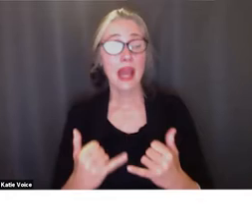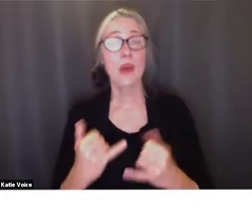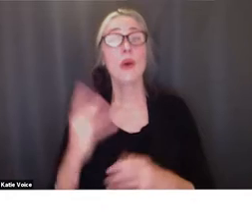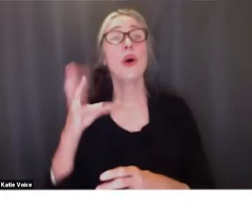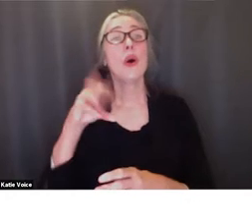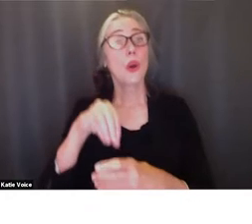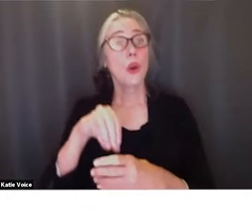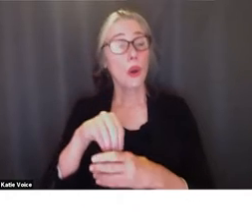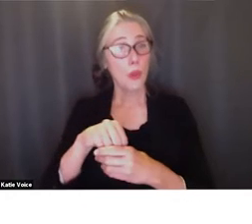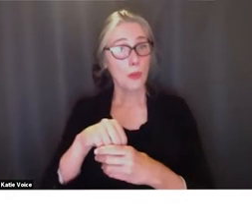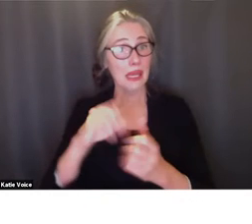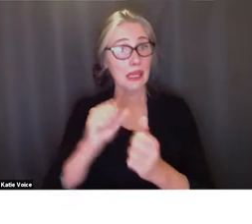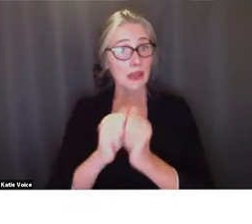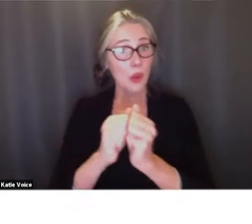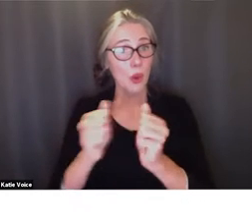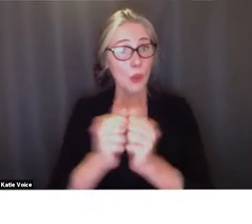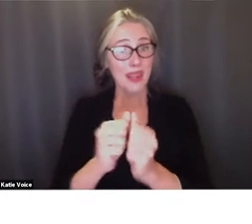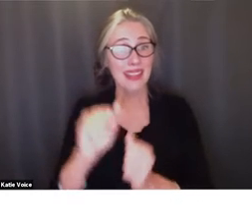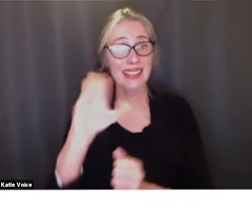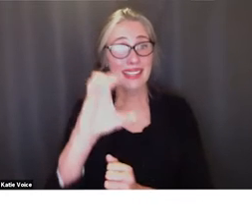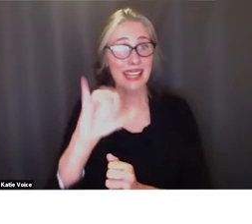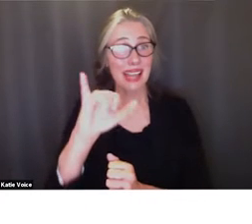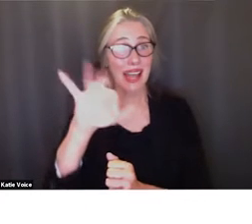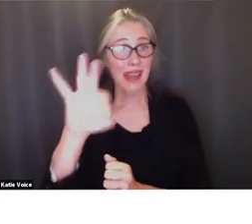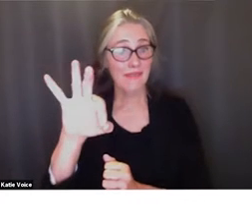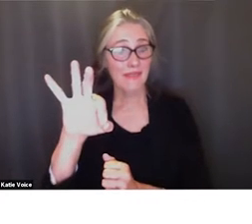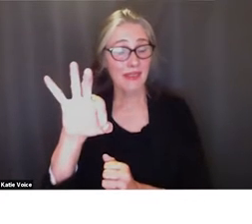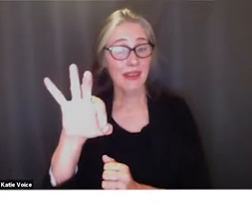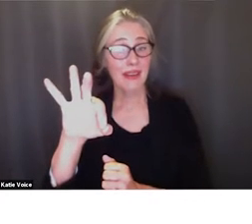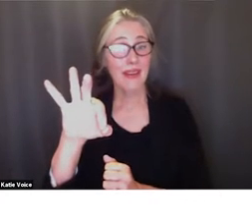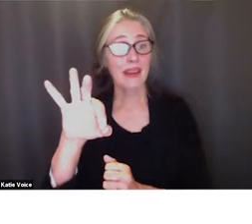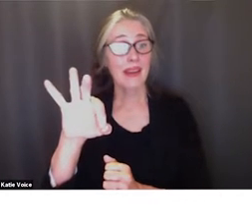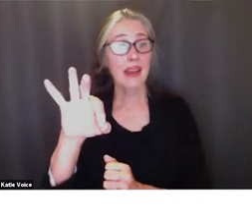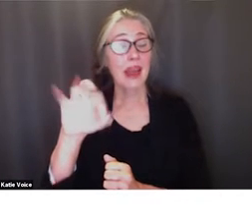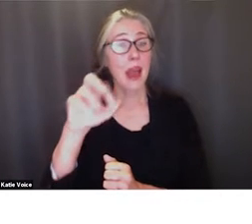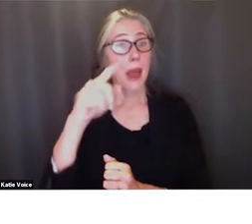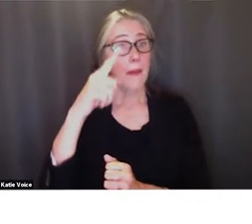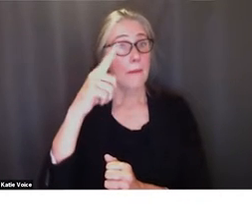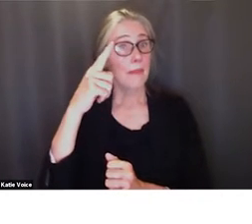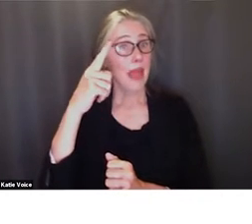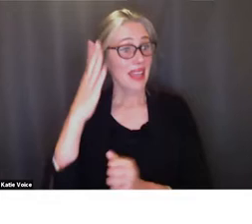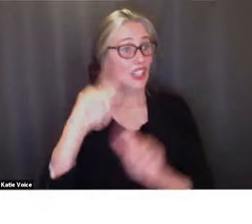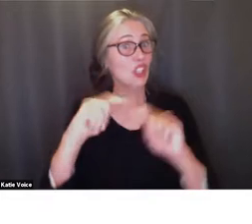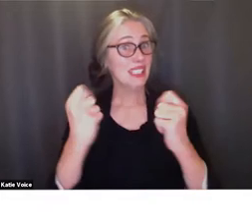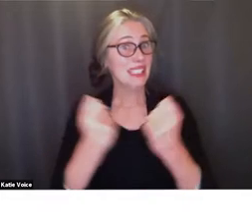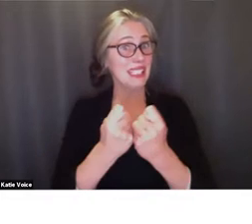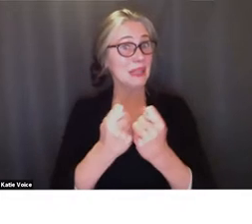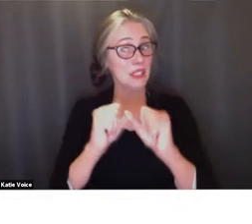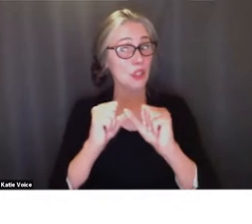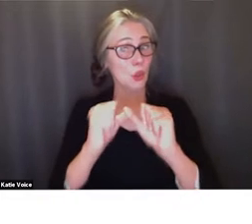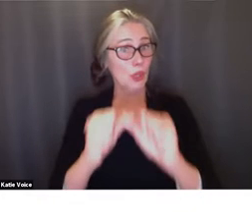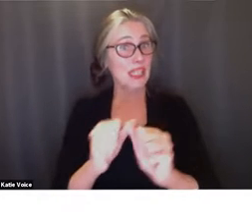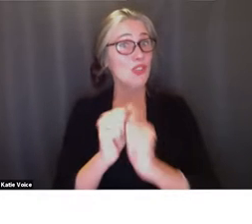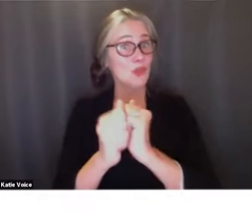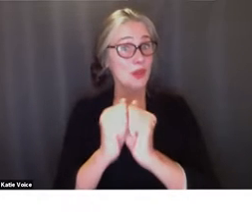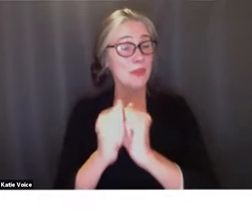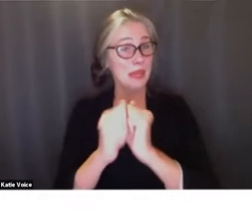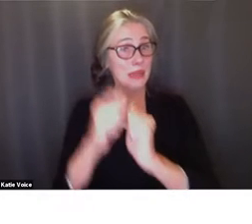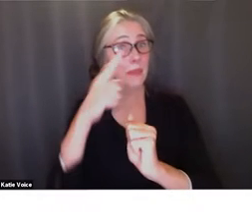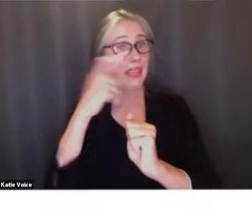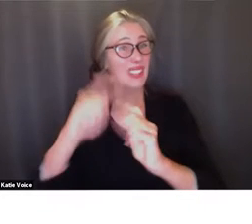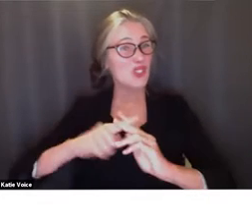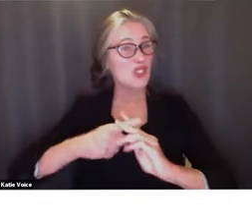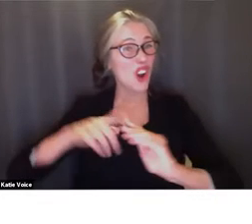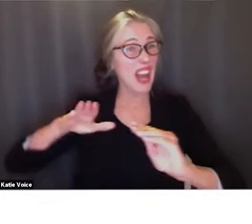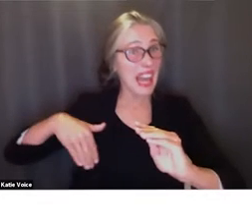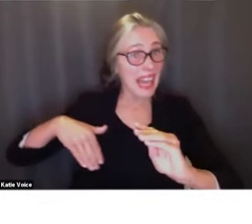al inicio tardío del atletismo, vamos a tener a los atletas que van a seguir compitiendo hasta junio.